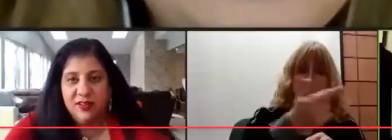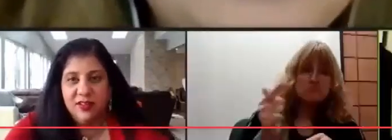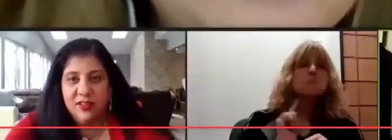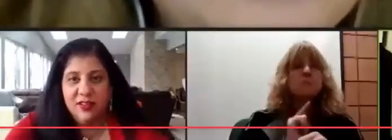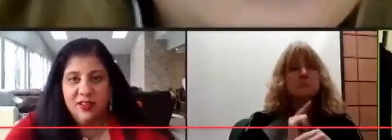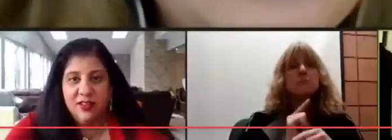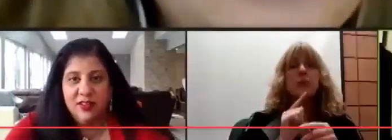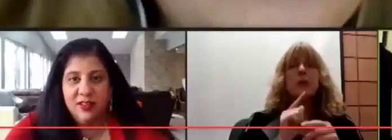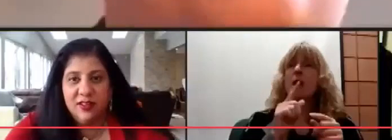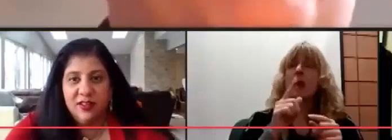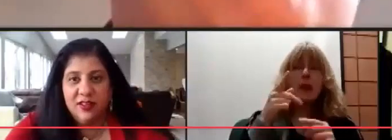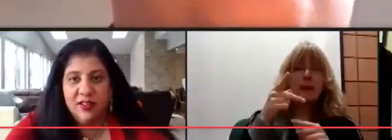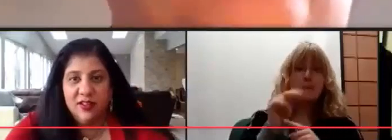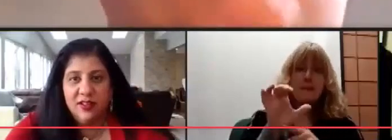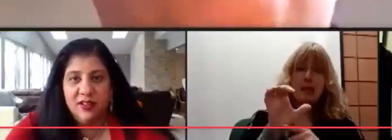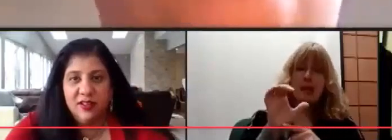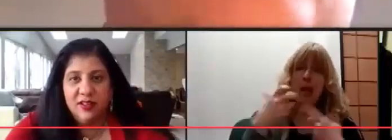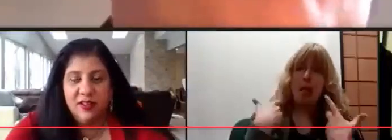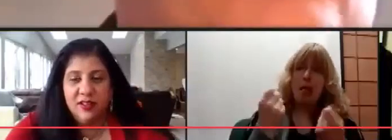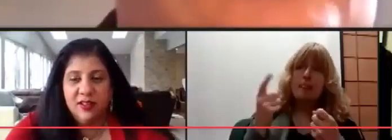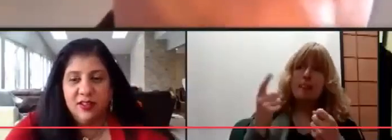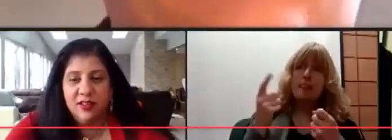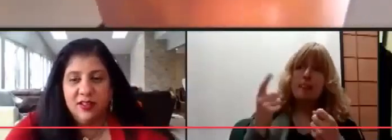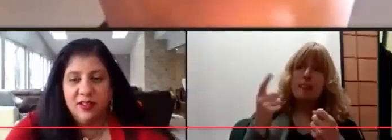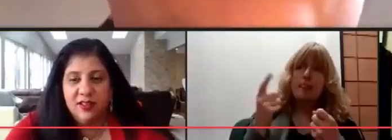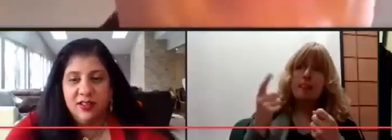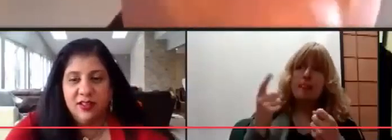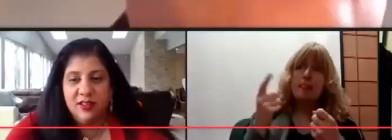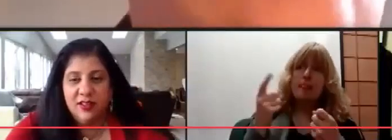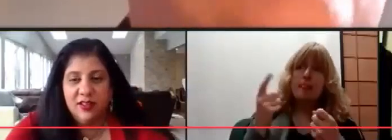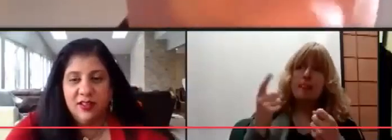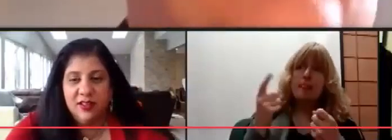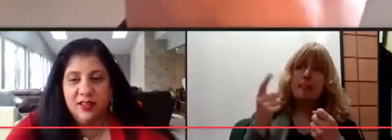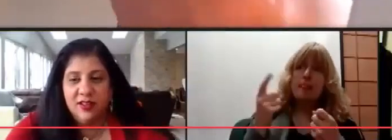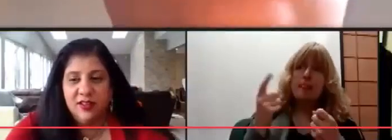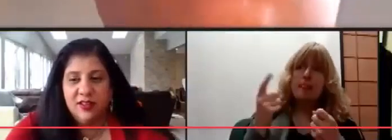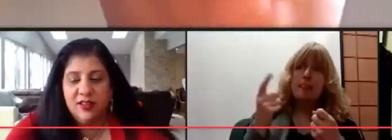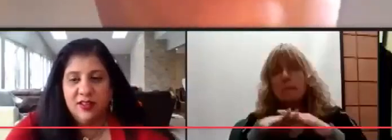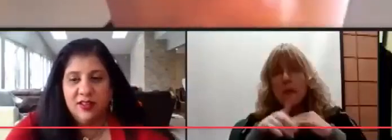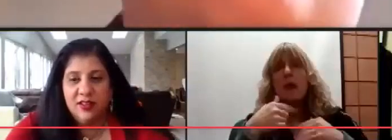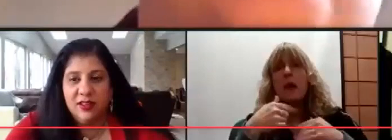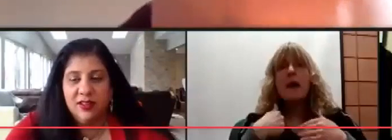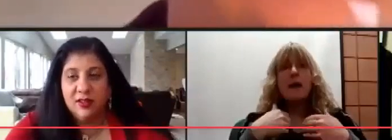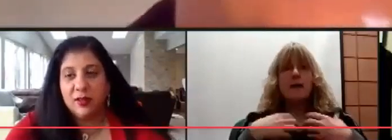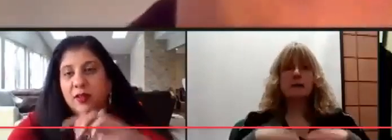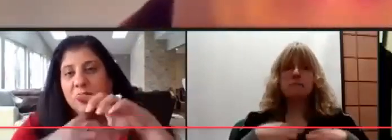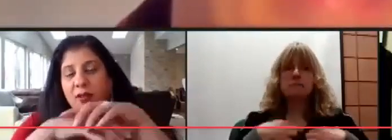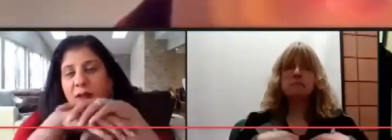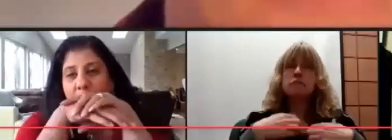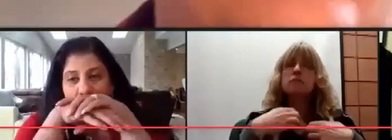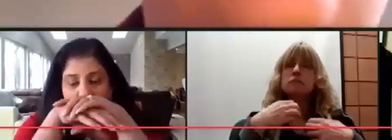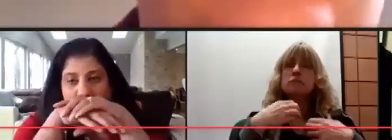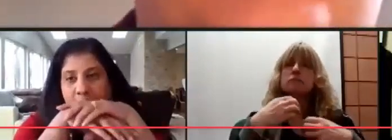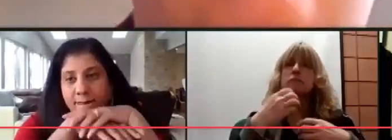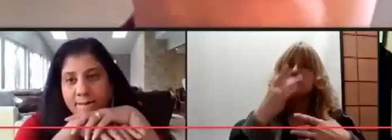cruzó nuestra casa pero no teníamos síntomas como 24 horas de síntomas y